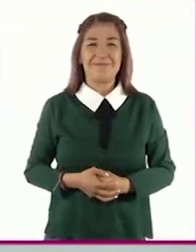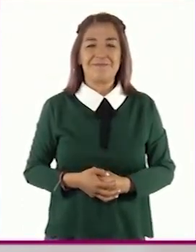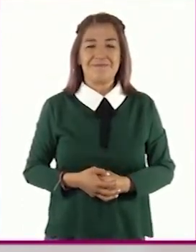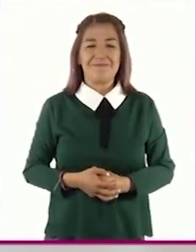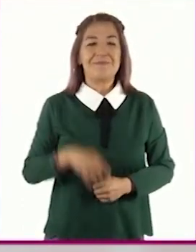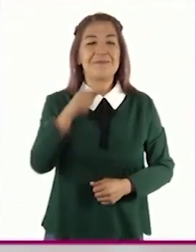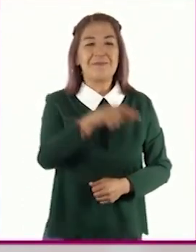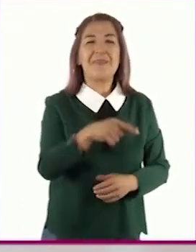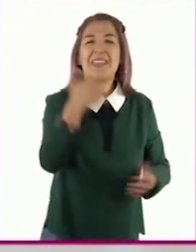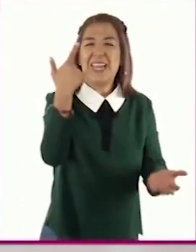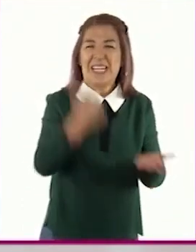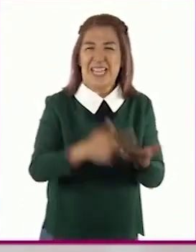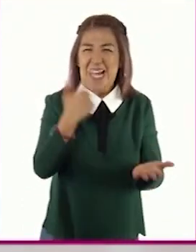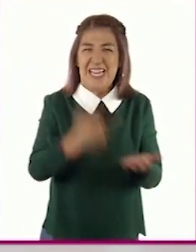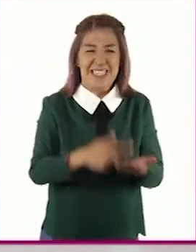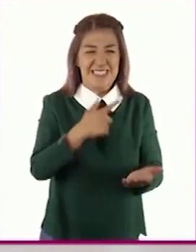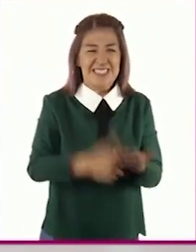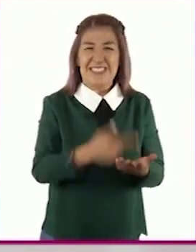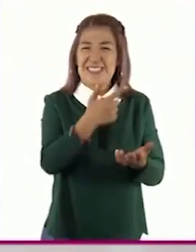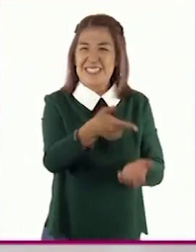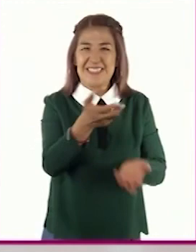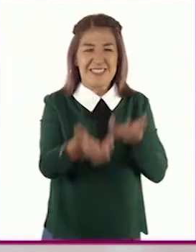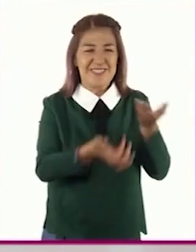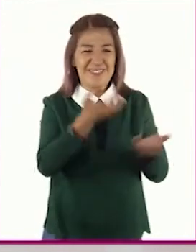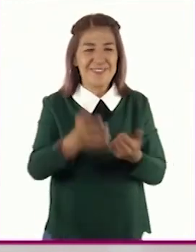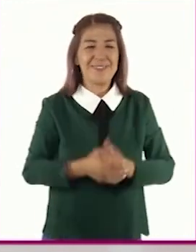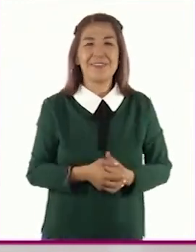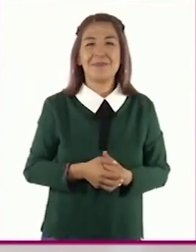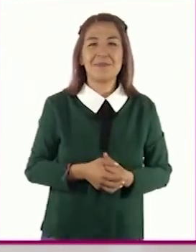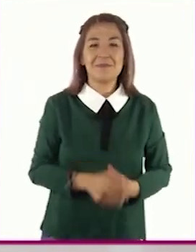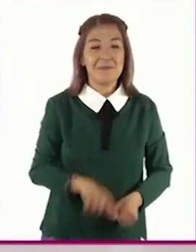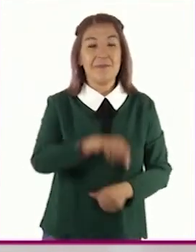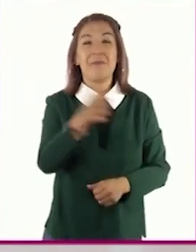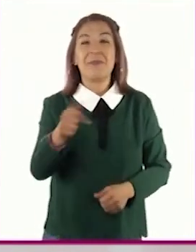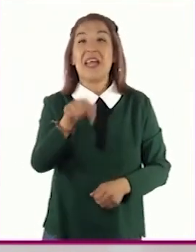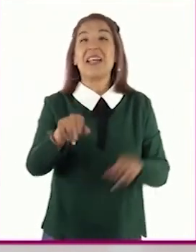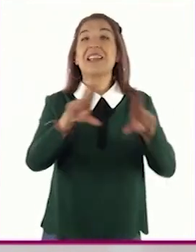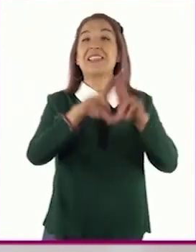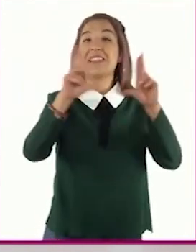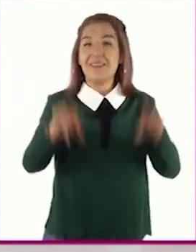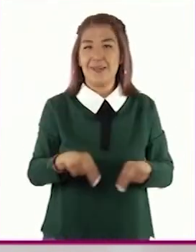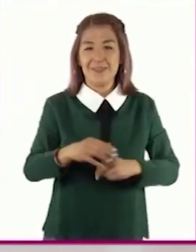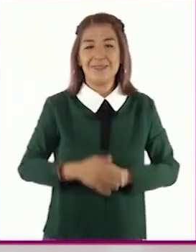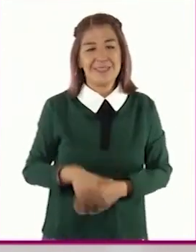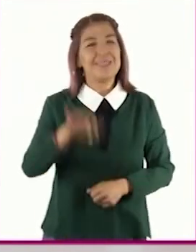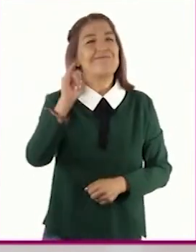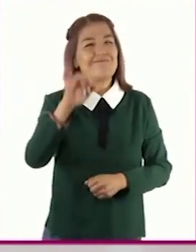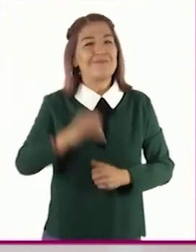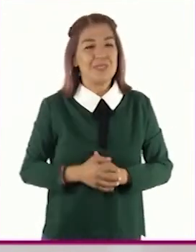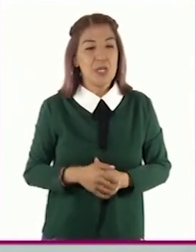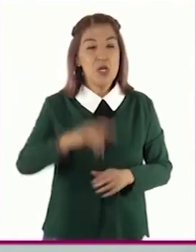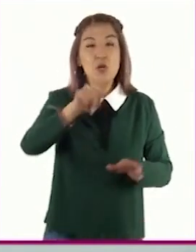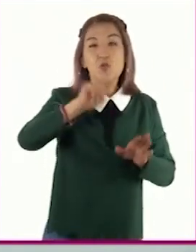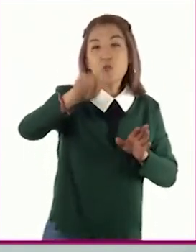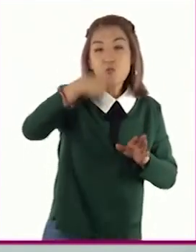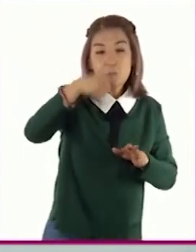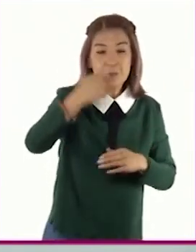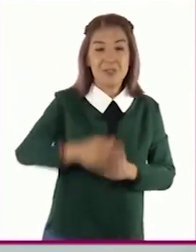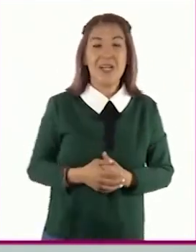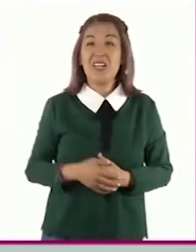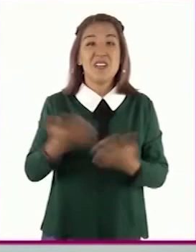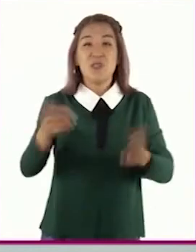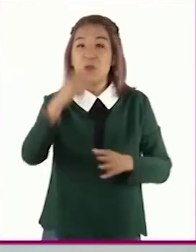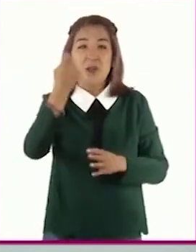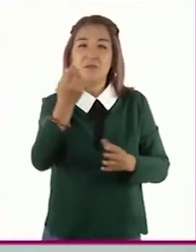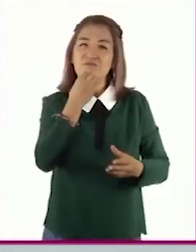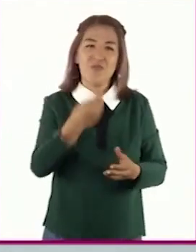De esos bien grasosos, ya sabes. Grasosos y hielos. Sí, hielo. Y una cuchara, bueno, si no, la cuchara es